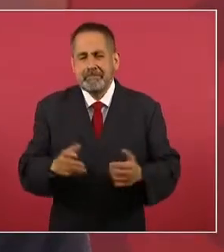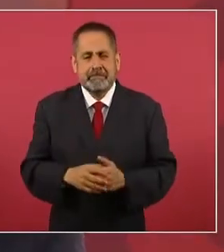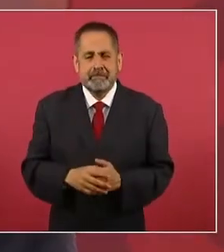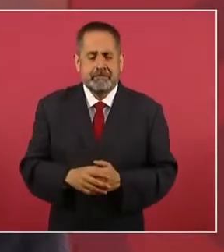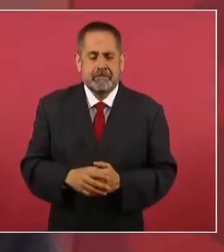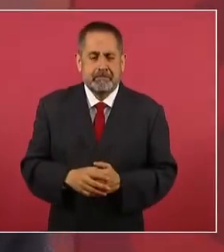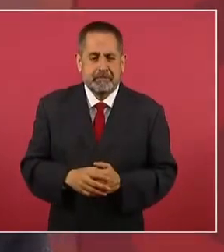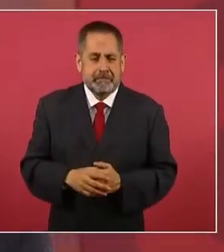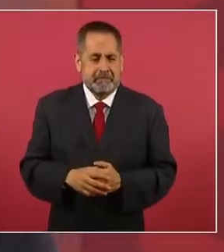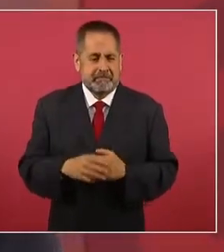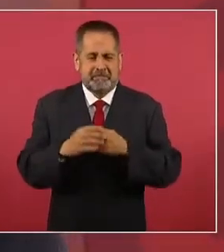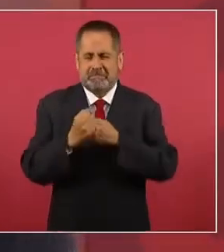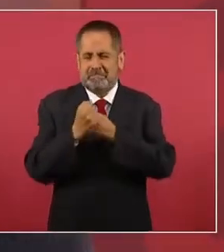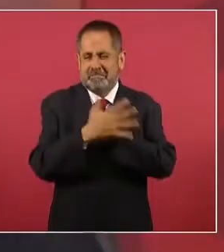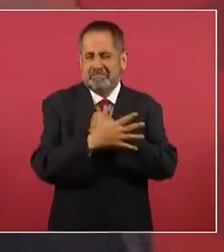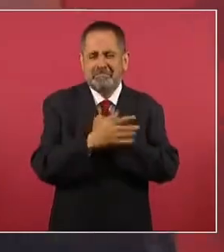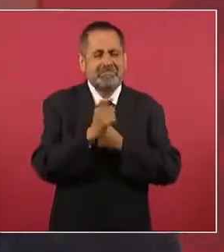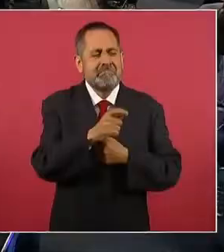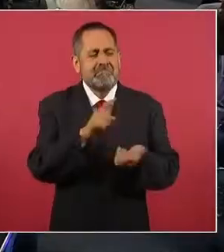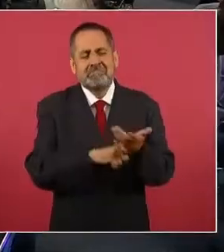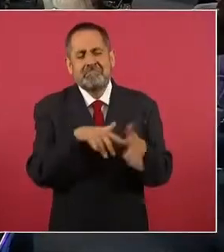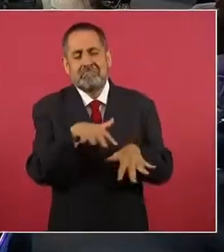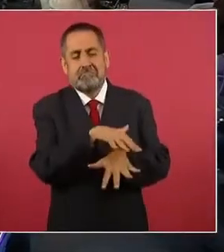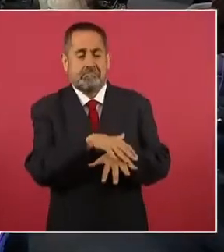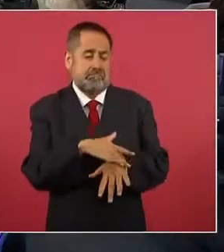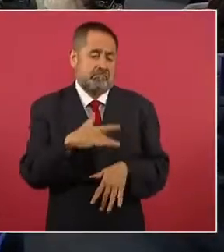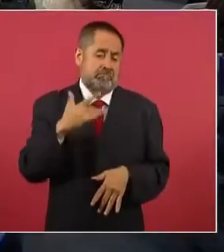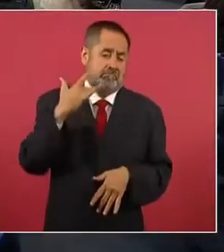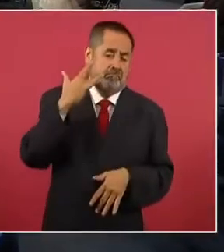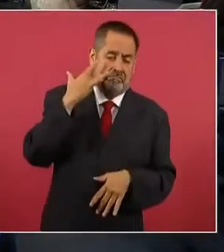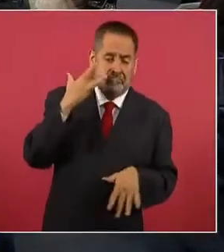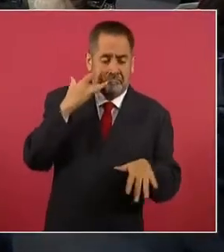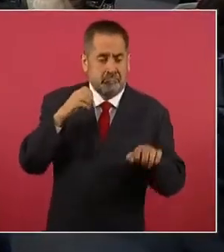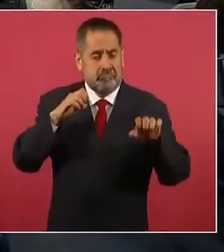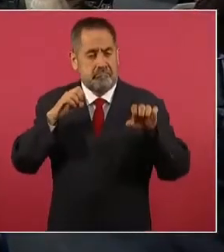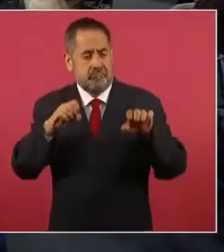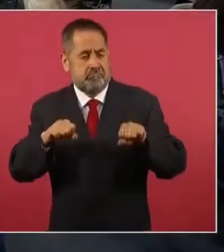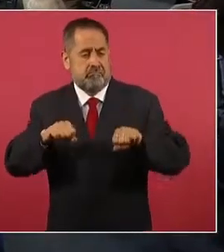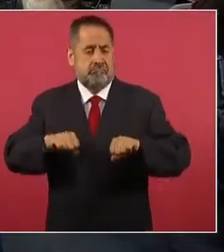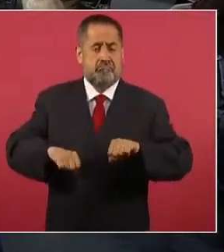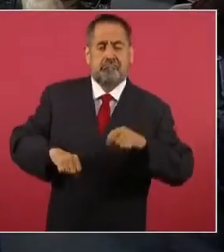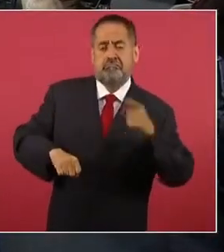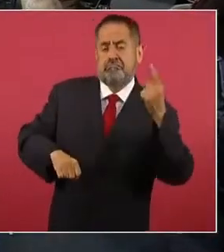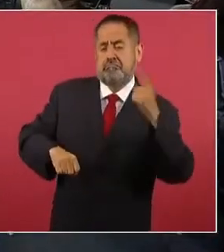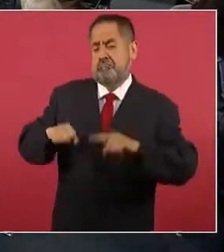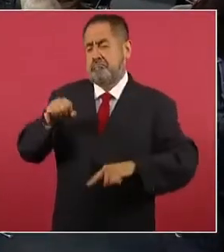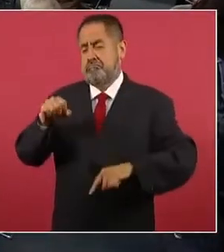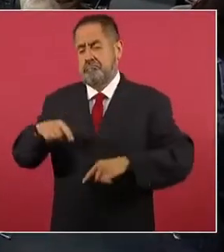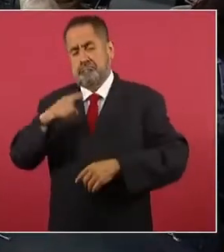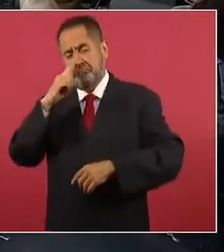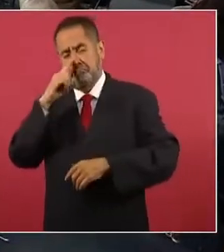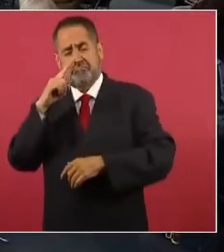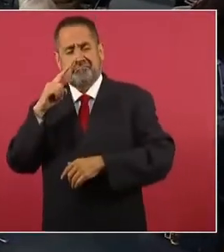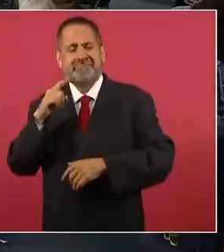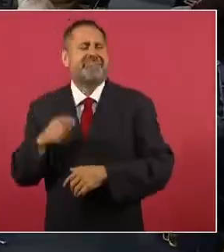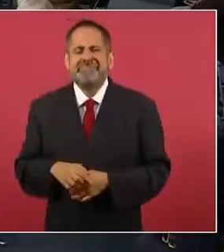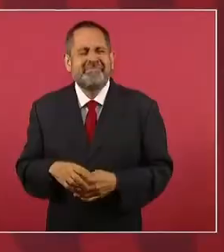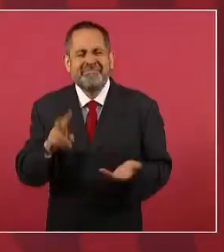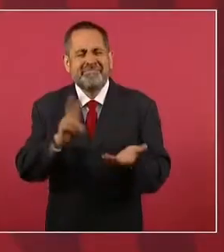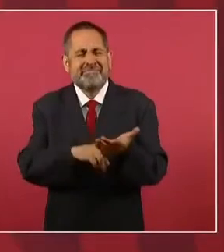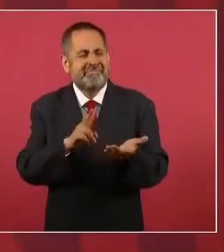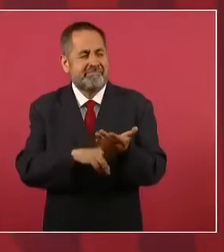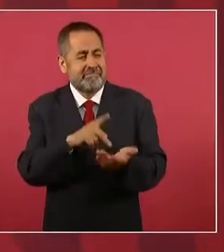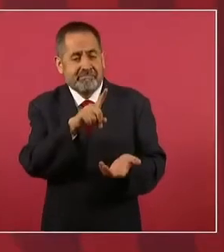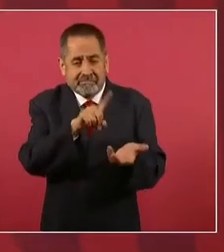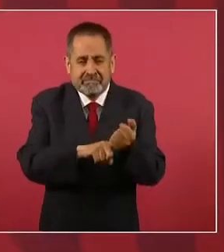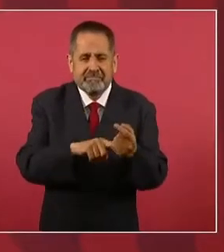Todo ese lujo barato, todos esos desplantes de prepotencia, de superioridad, no tienen que ver con la